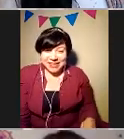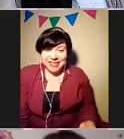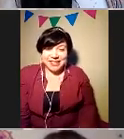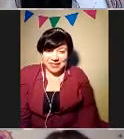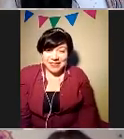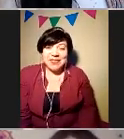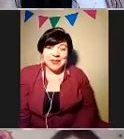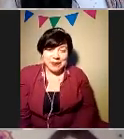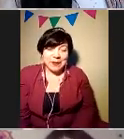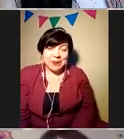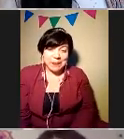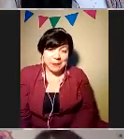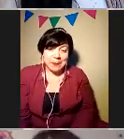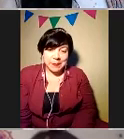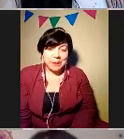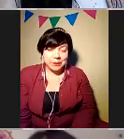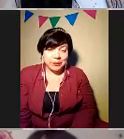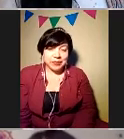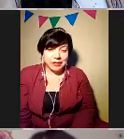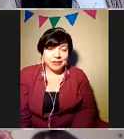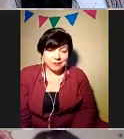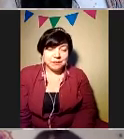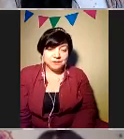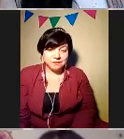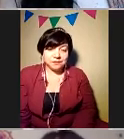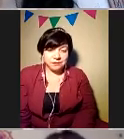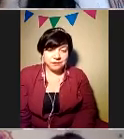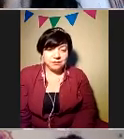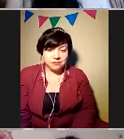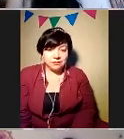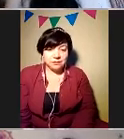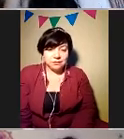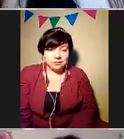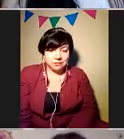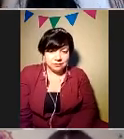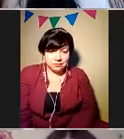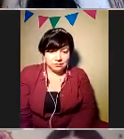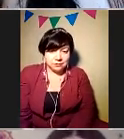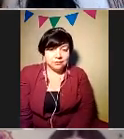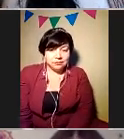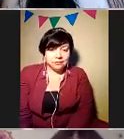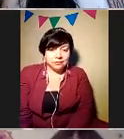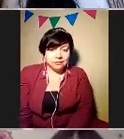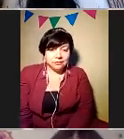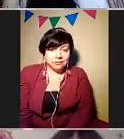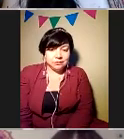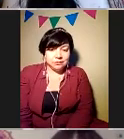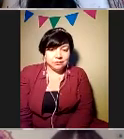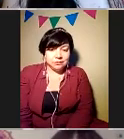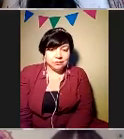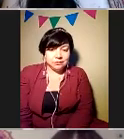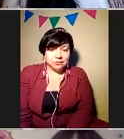Porque si claro, le dan más importancia a eso. Yo en la carrera tenía como dos compañeras que son influencers, así súper connotadas a